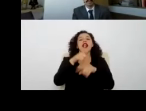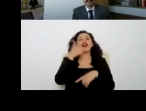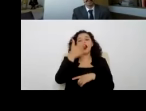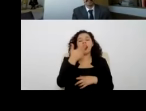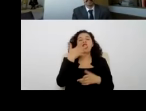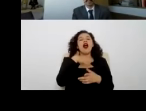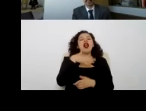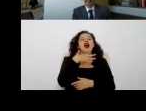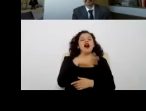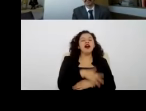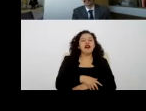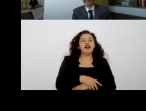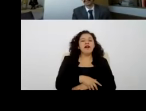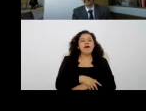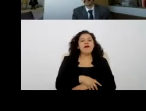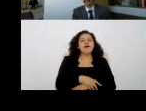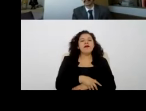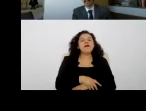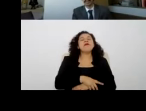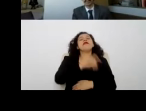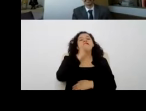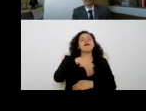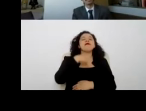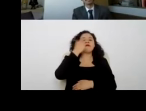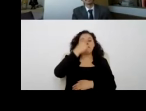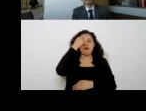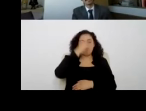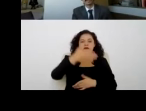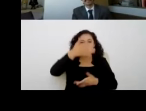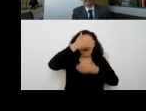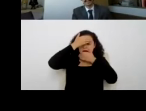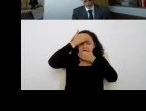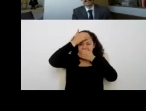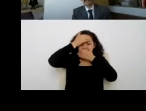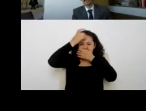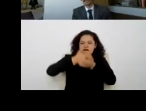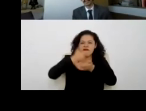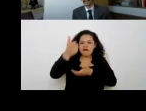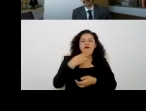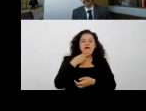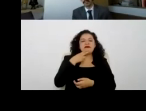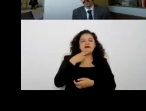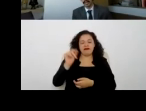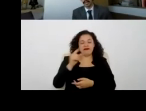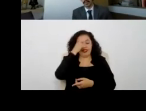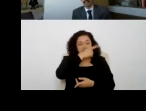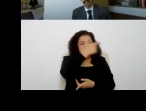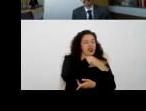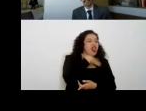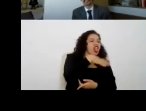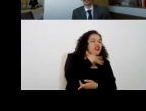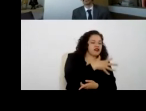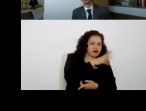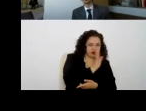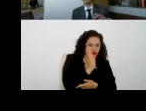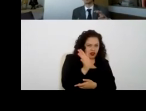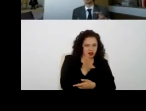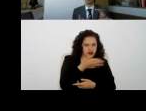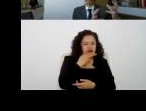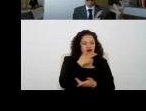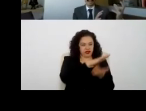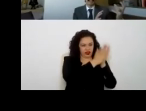dinero, también busca prevenir el financiamiento al terrorismo. Y a diferencia del lavado de dinero, donde se